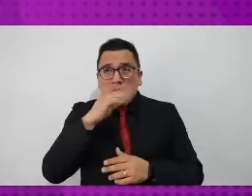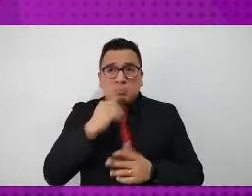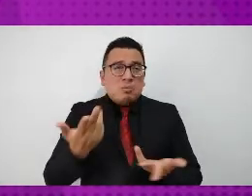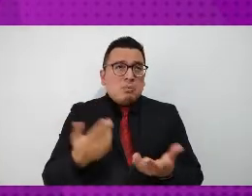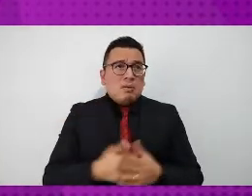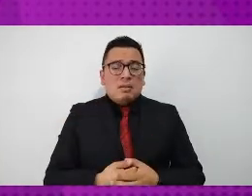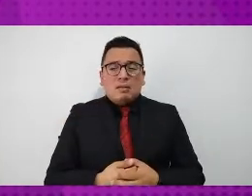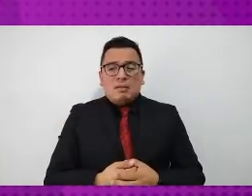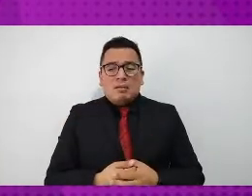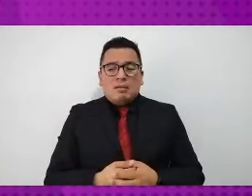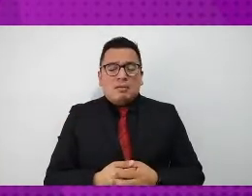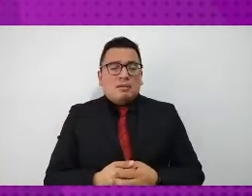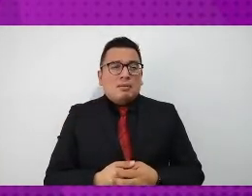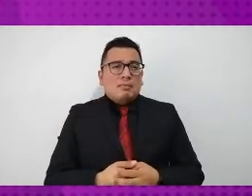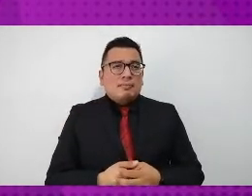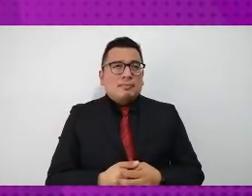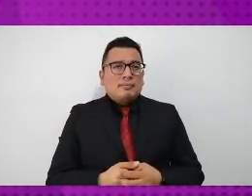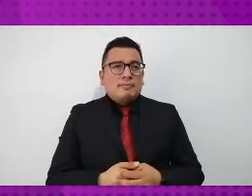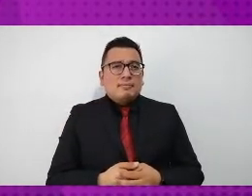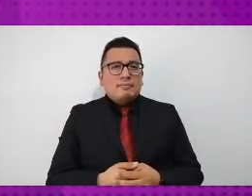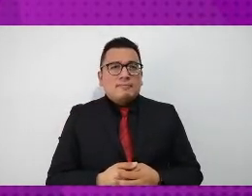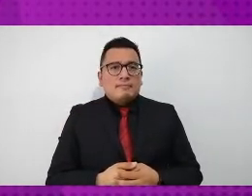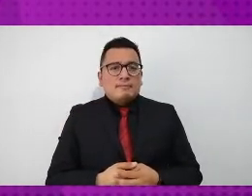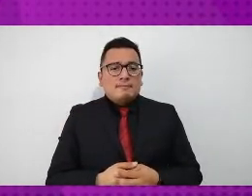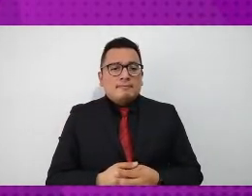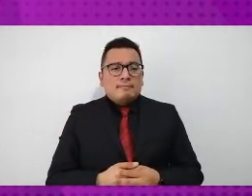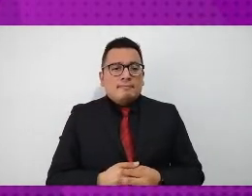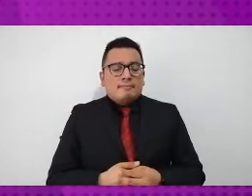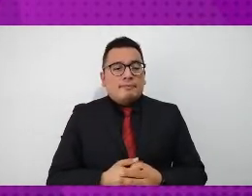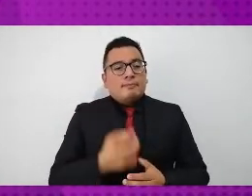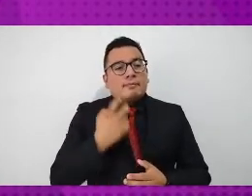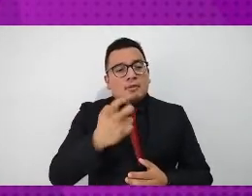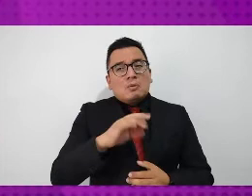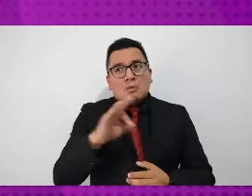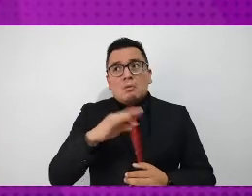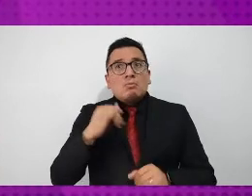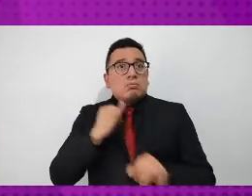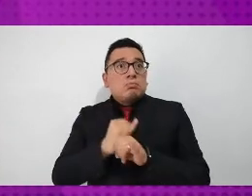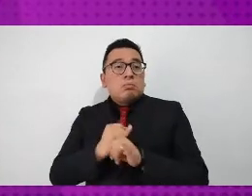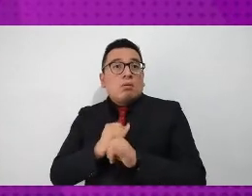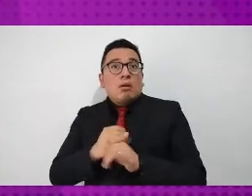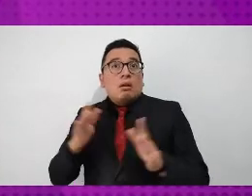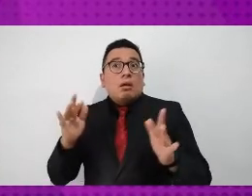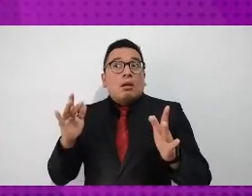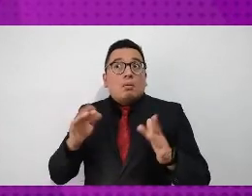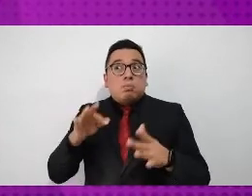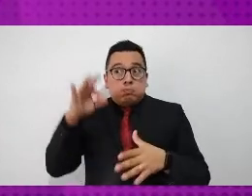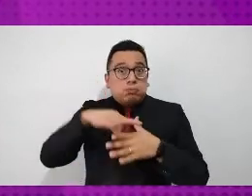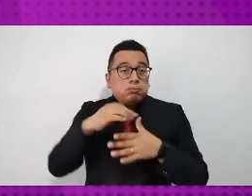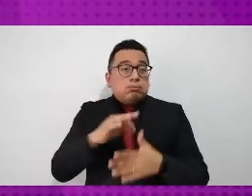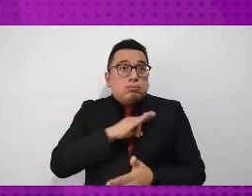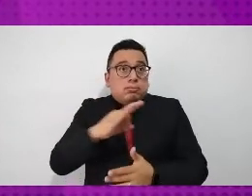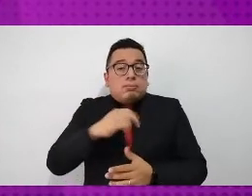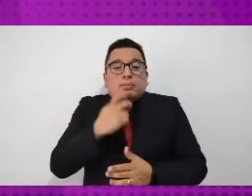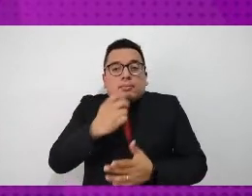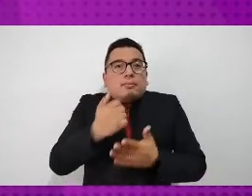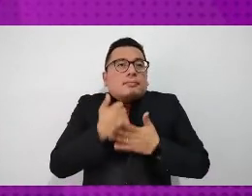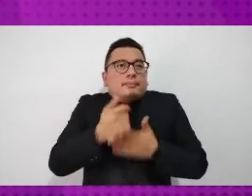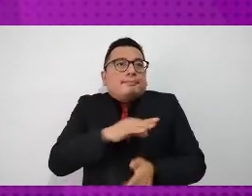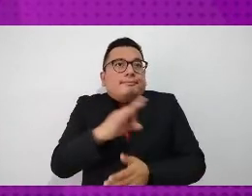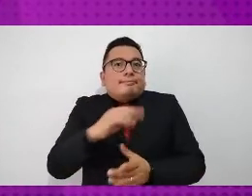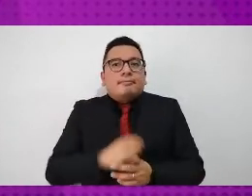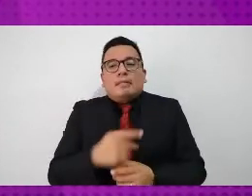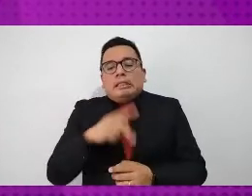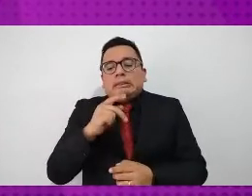hacerlo ni en una casa ni en su sección ni en una casilla especial el voto electrónico podría favorecer ojo esto implica